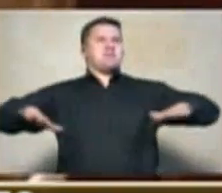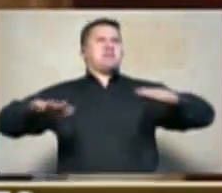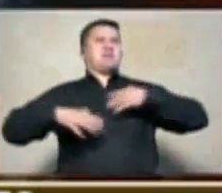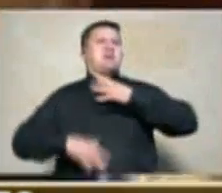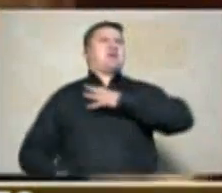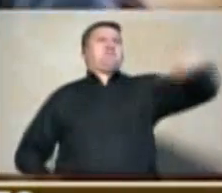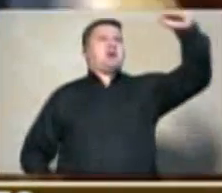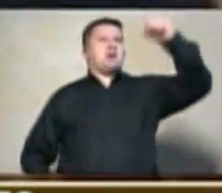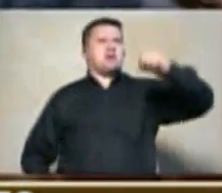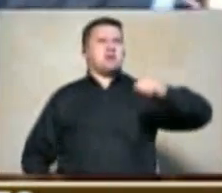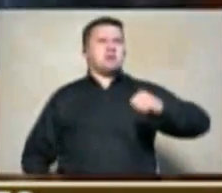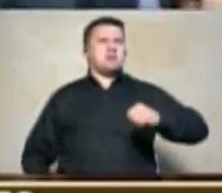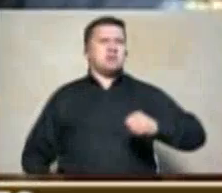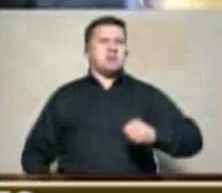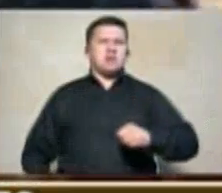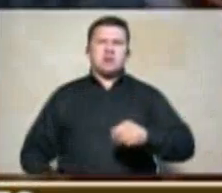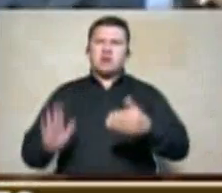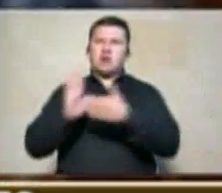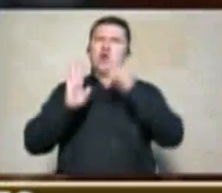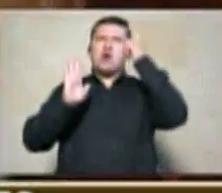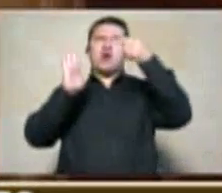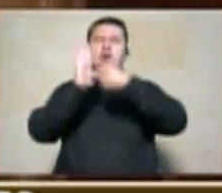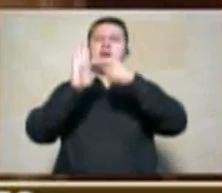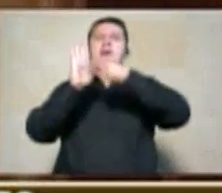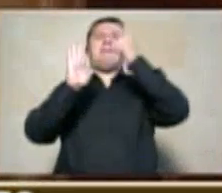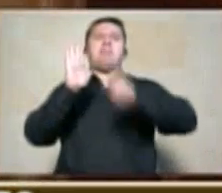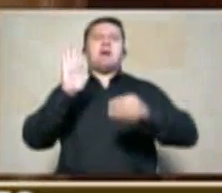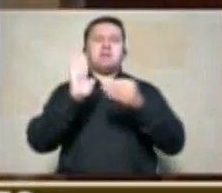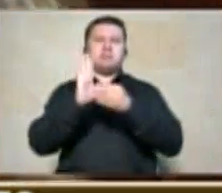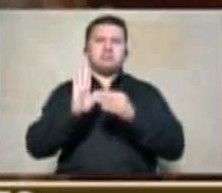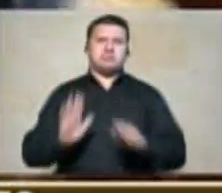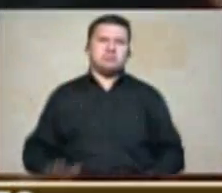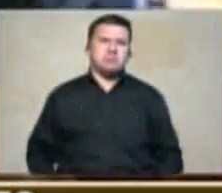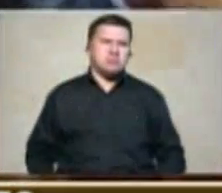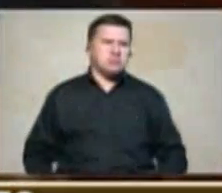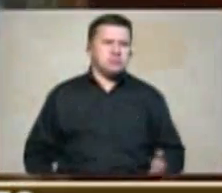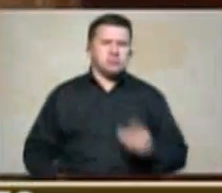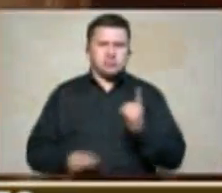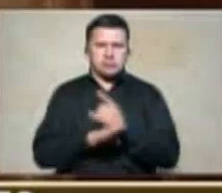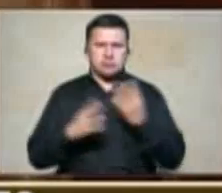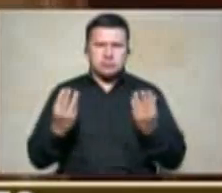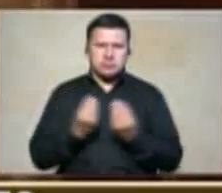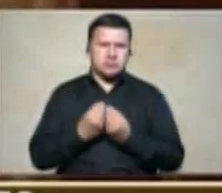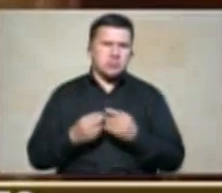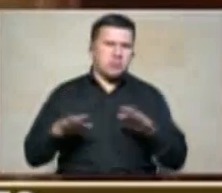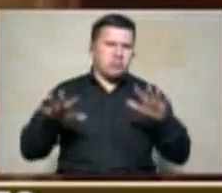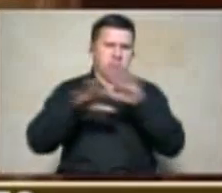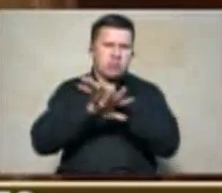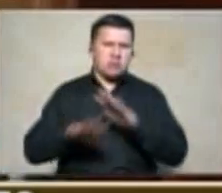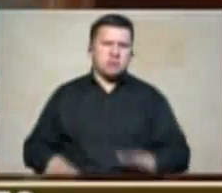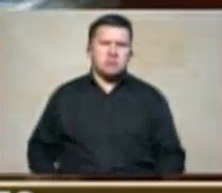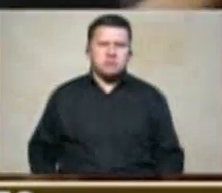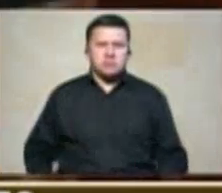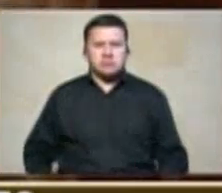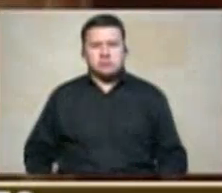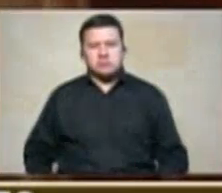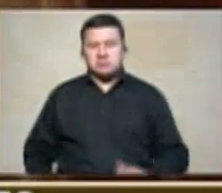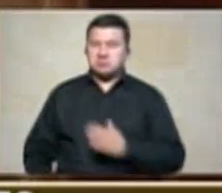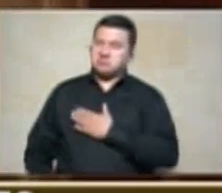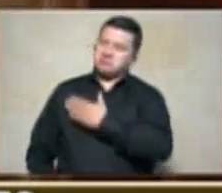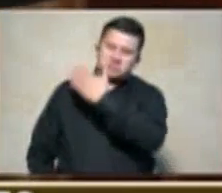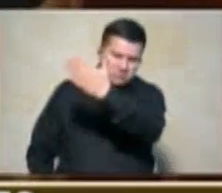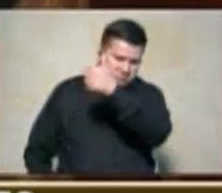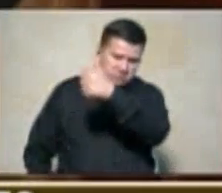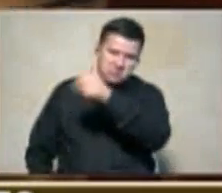y que están utilizando de manera fraudulenta. Lo felicitamos. Felicitamos en los casos buenos y en los casos